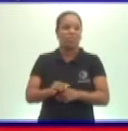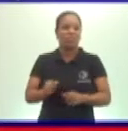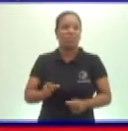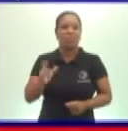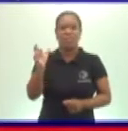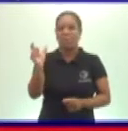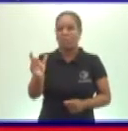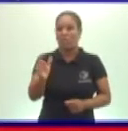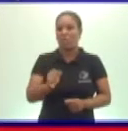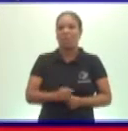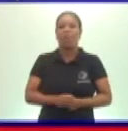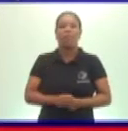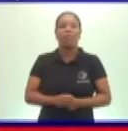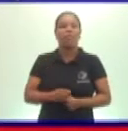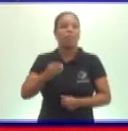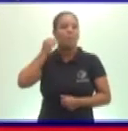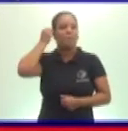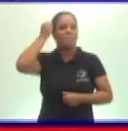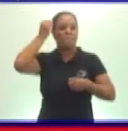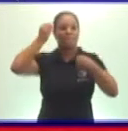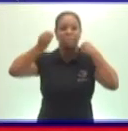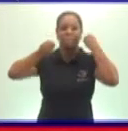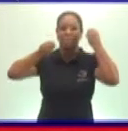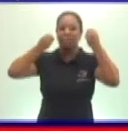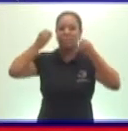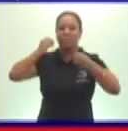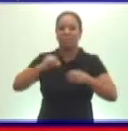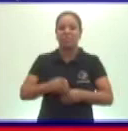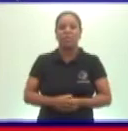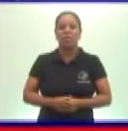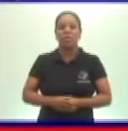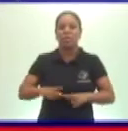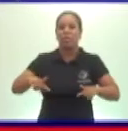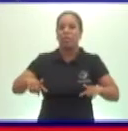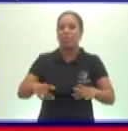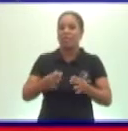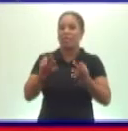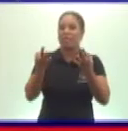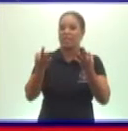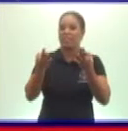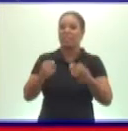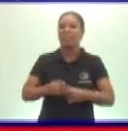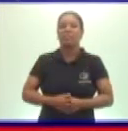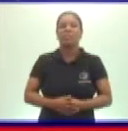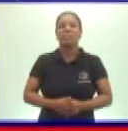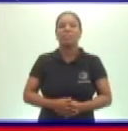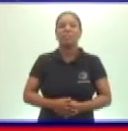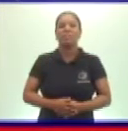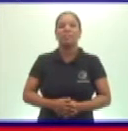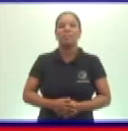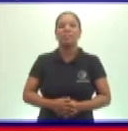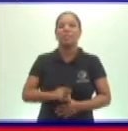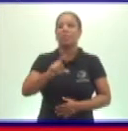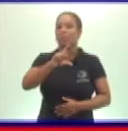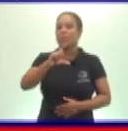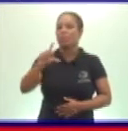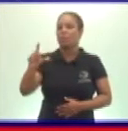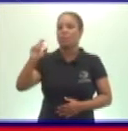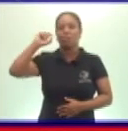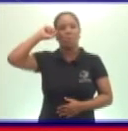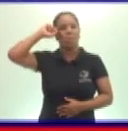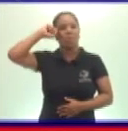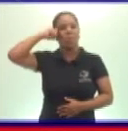término está en un pensador enciclopedista e ilustrado de Francia que en un texto, Memoria sobre